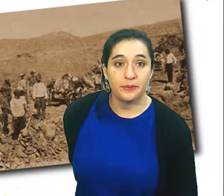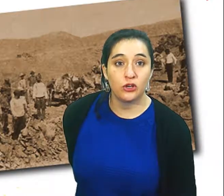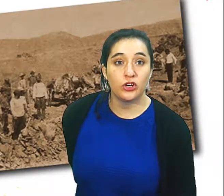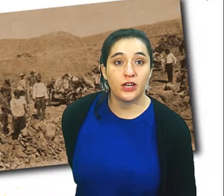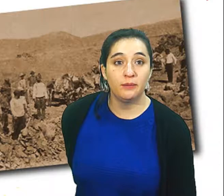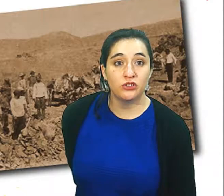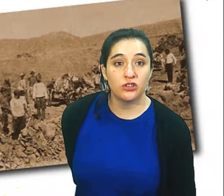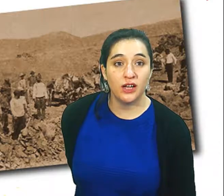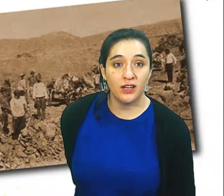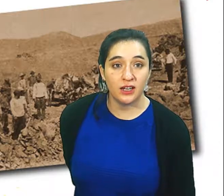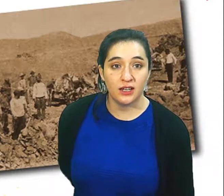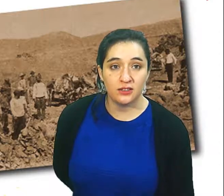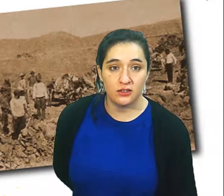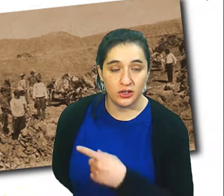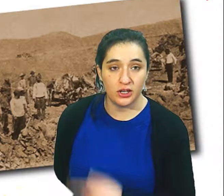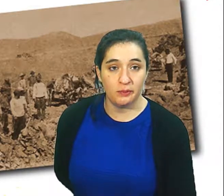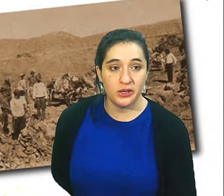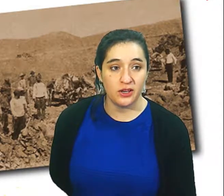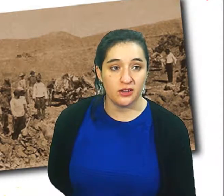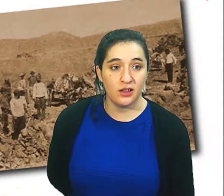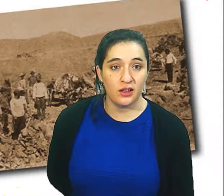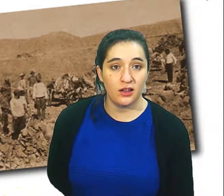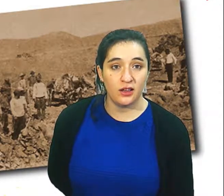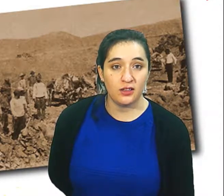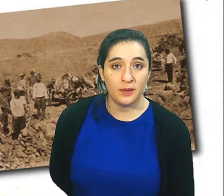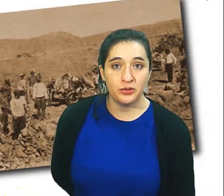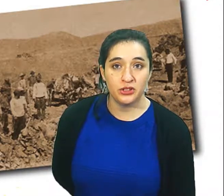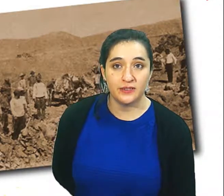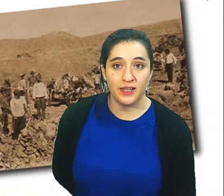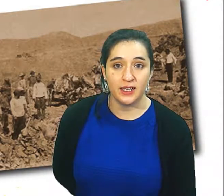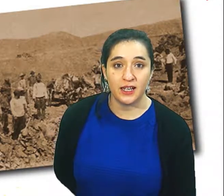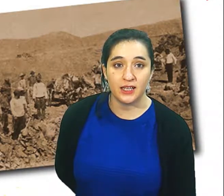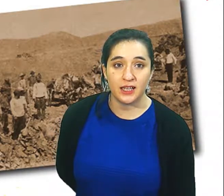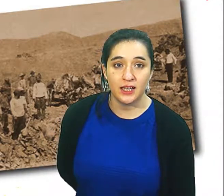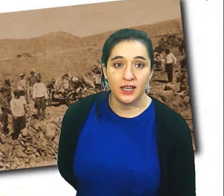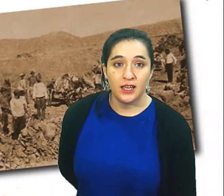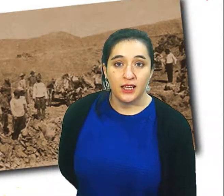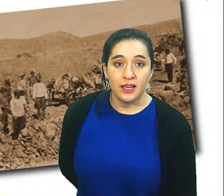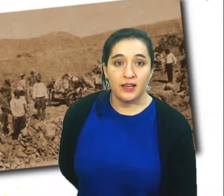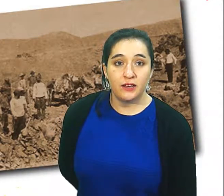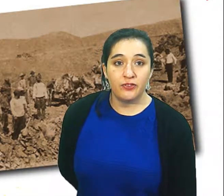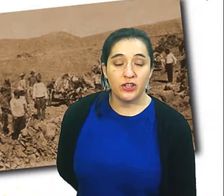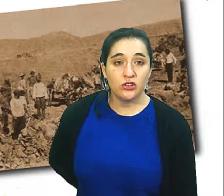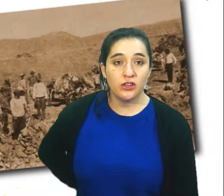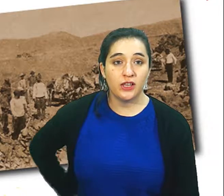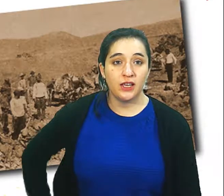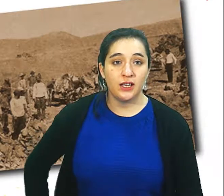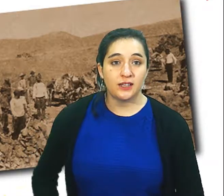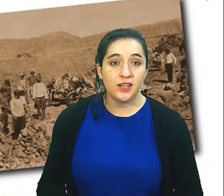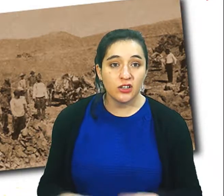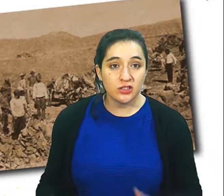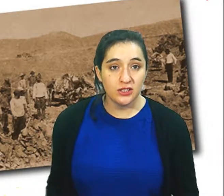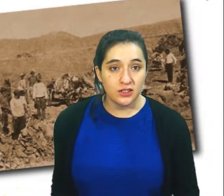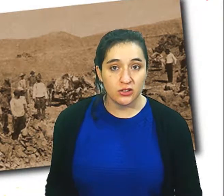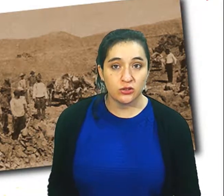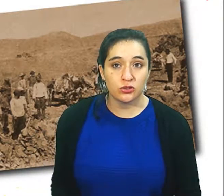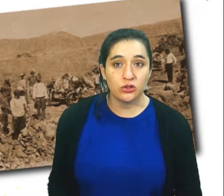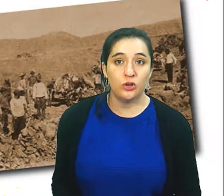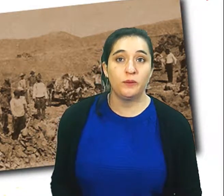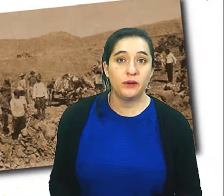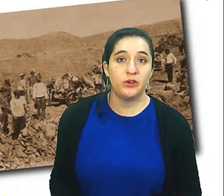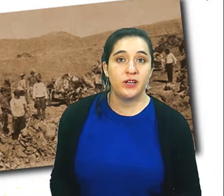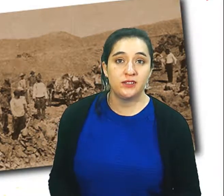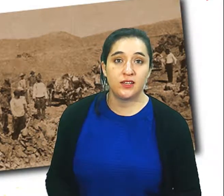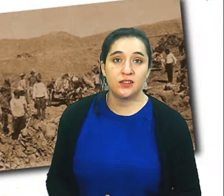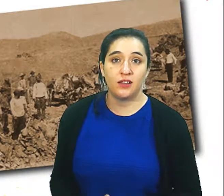Ya, lo que les mencionaba acá, lo que les ponía en esta diapositiva era que el efecto del ciclo salitrero nosotros